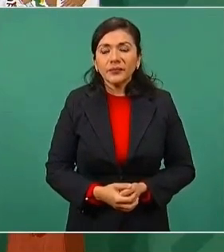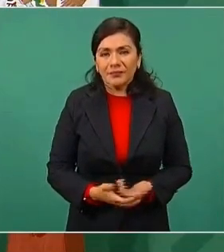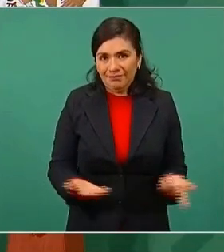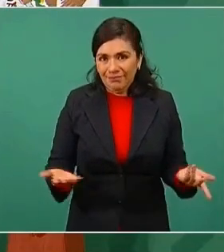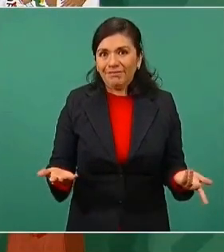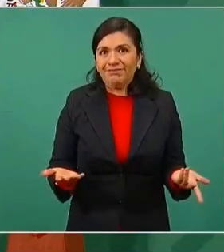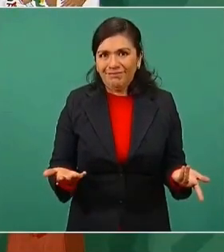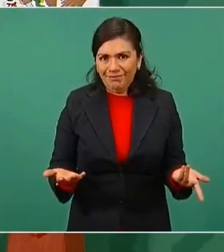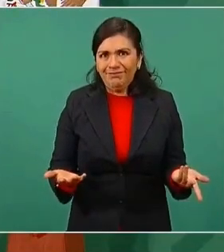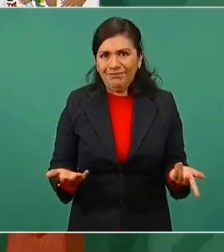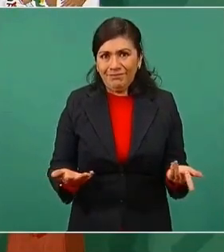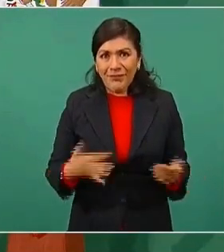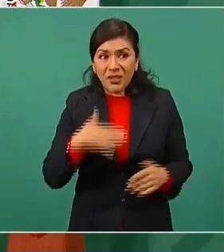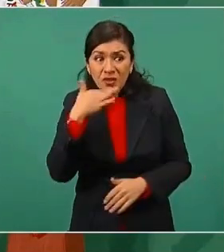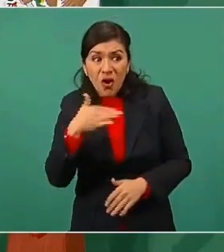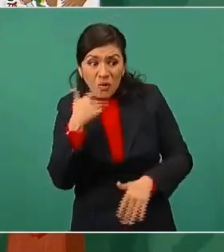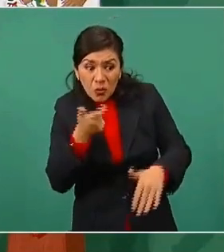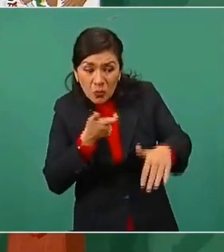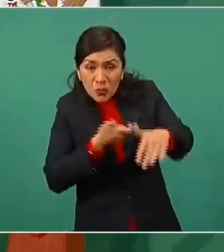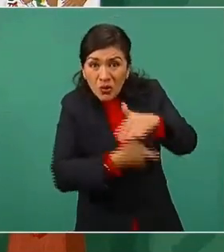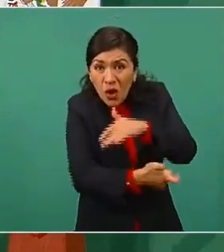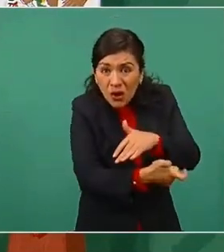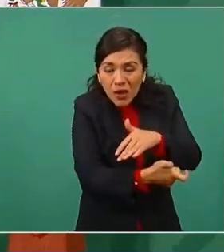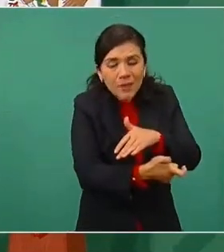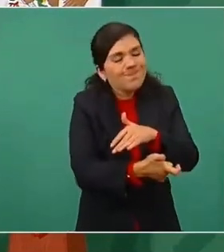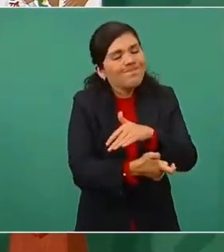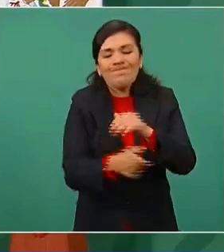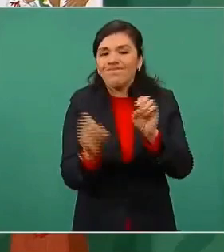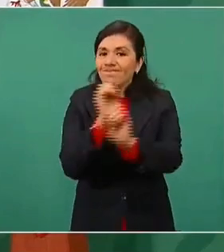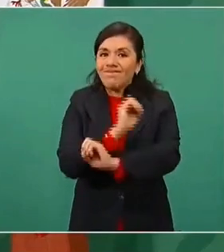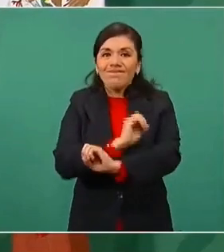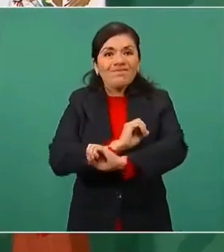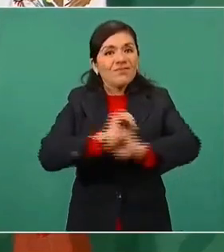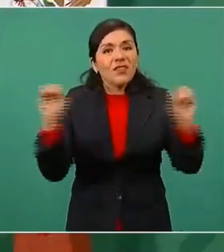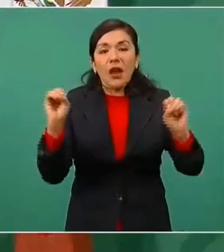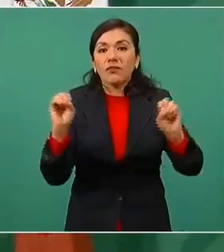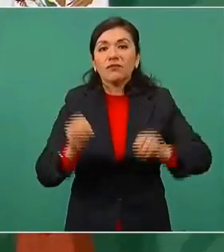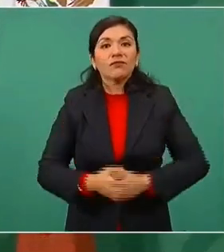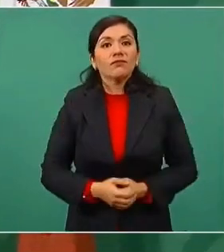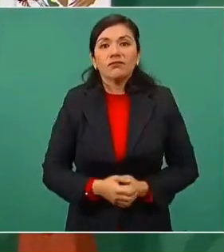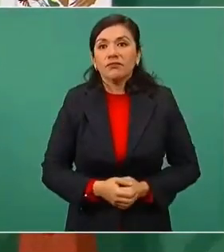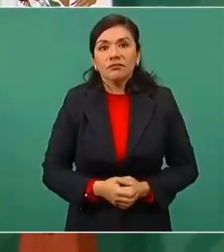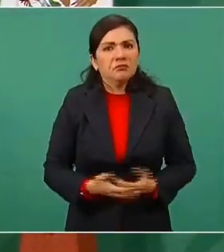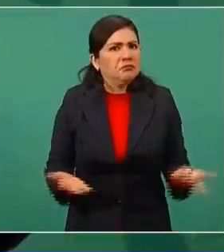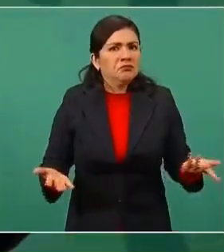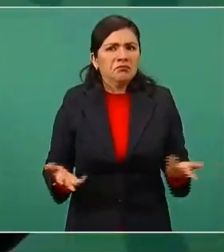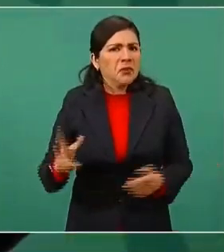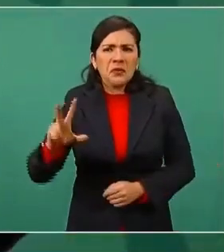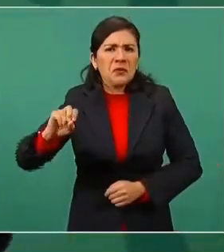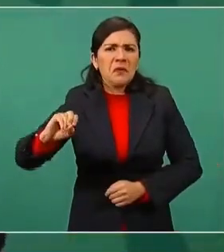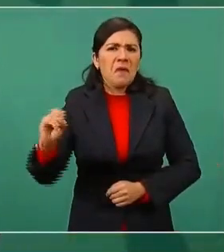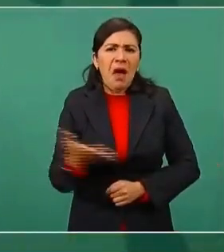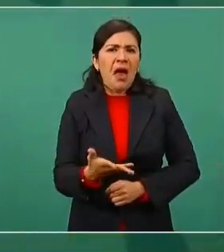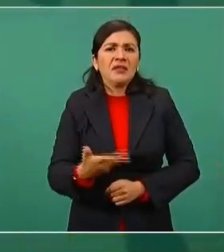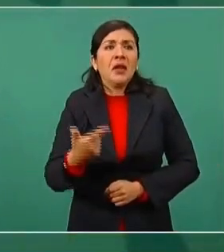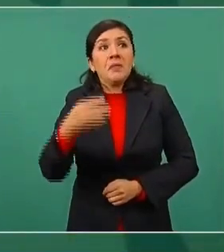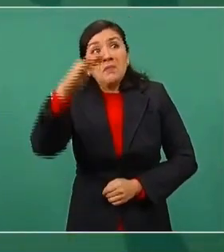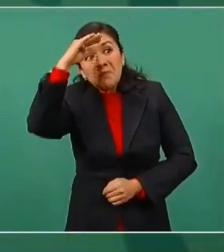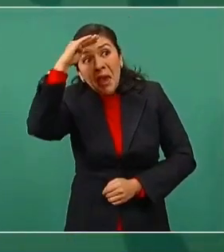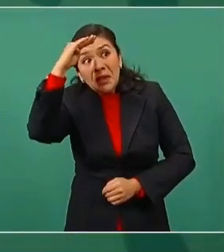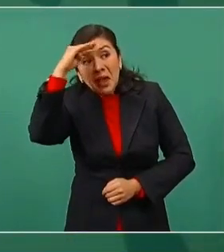Entonces, cero corrupción. Y no le hace que me comparen